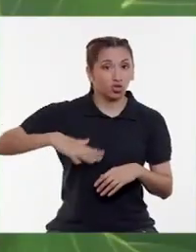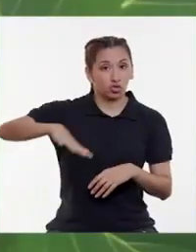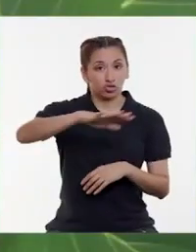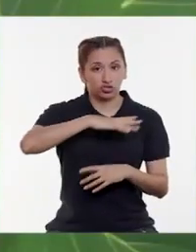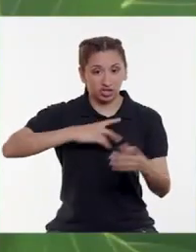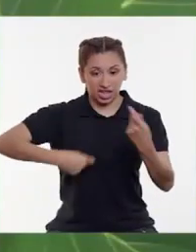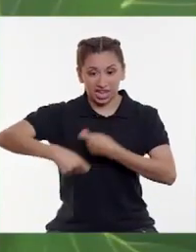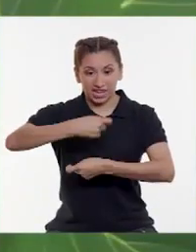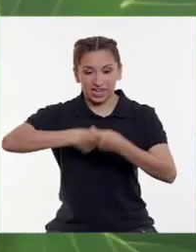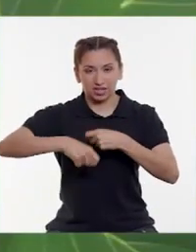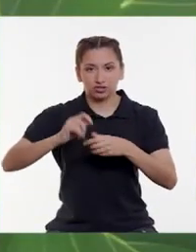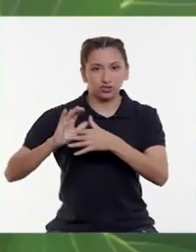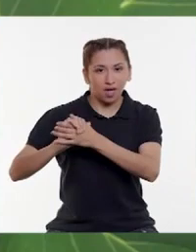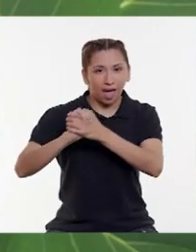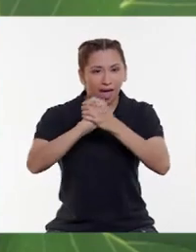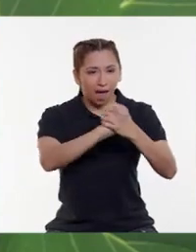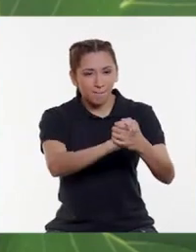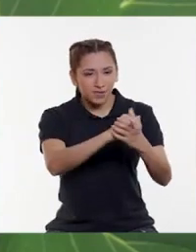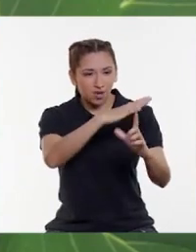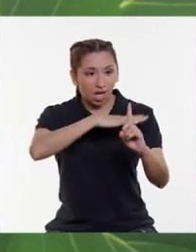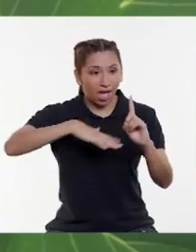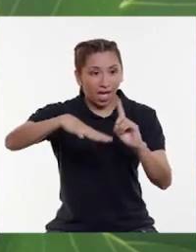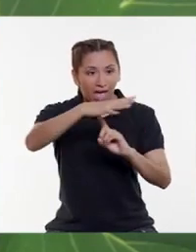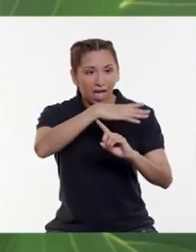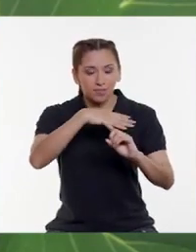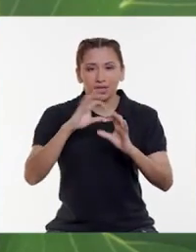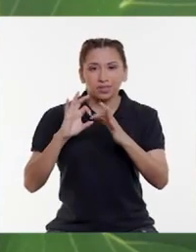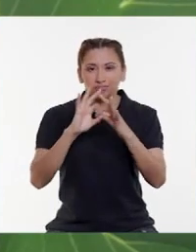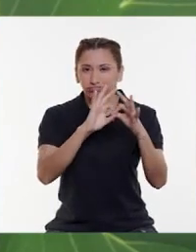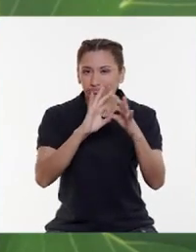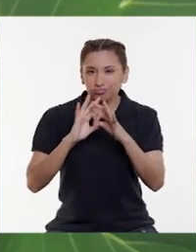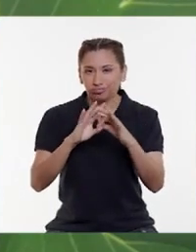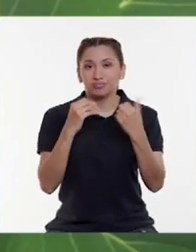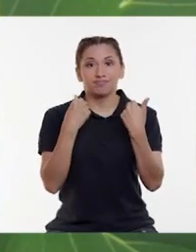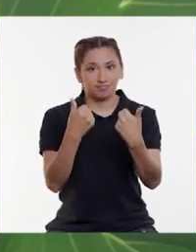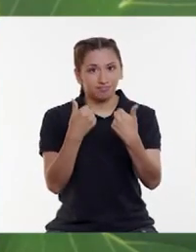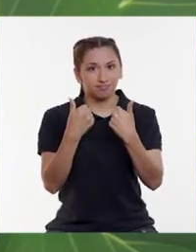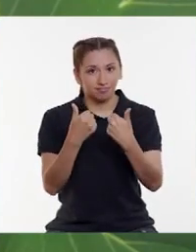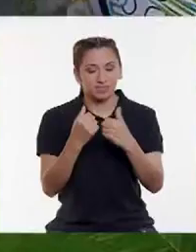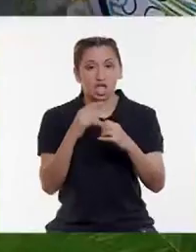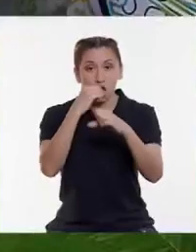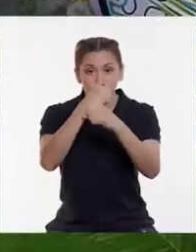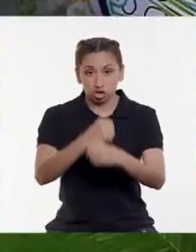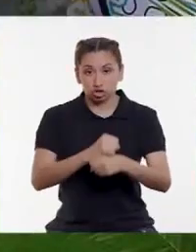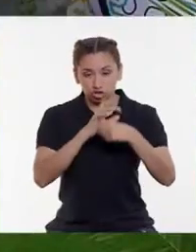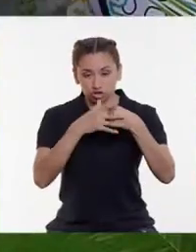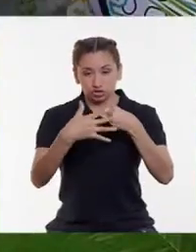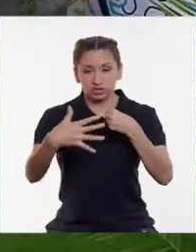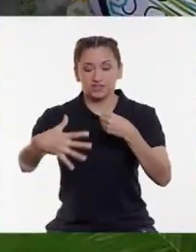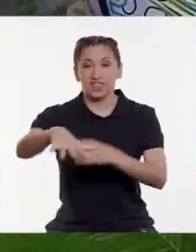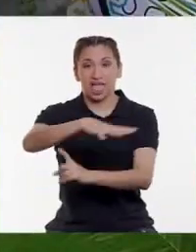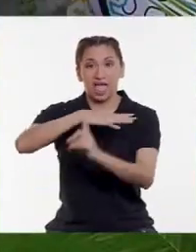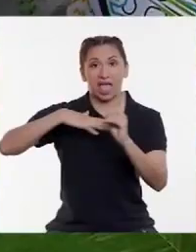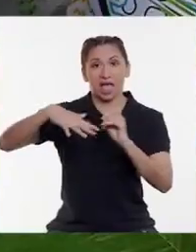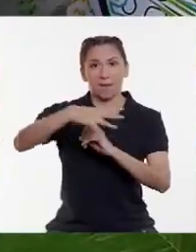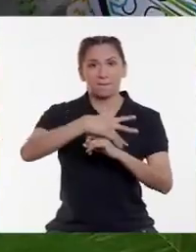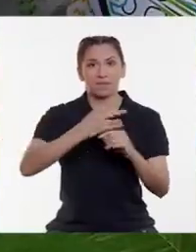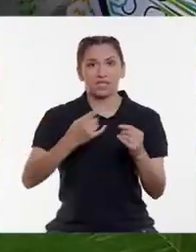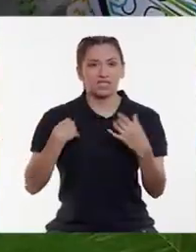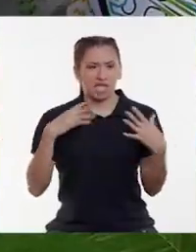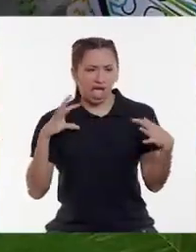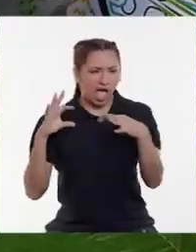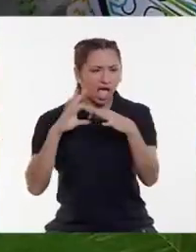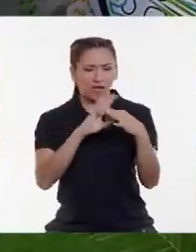Nuestros negocios amigables con el ambiente deben ser. La sostenibilidad ambiental,